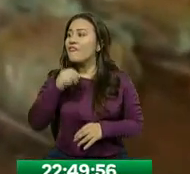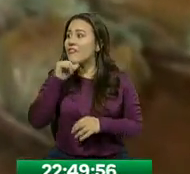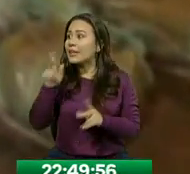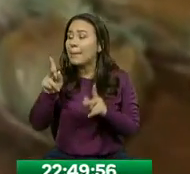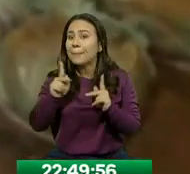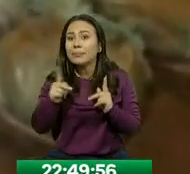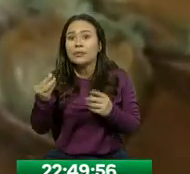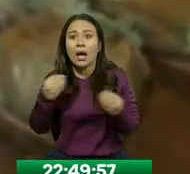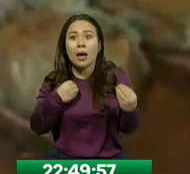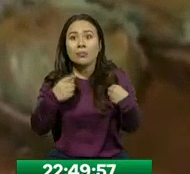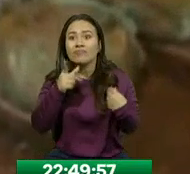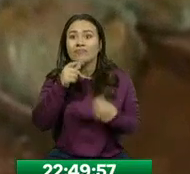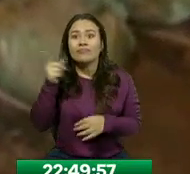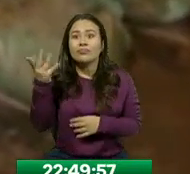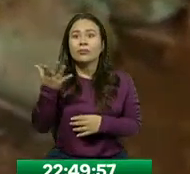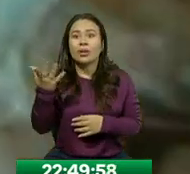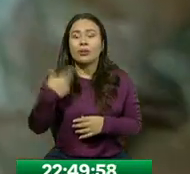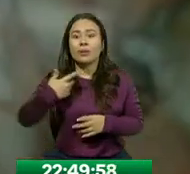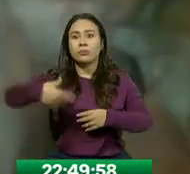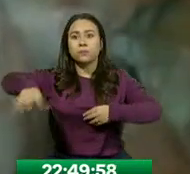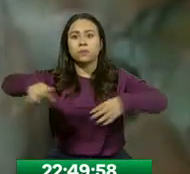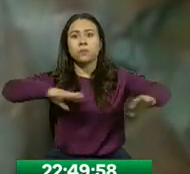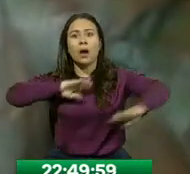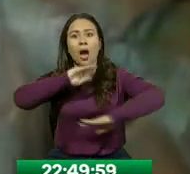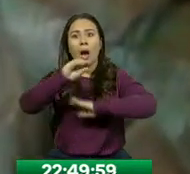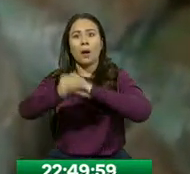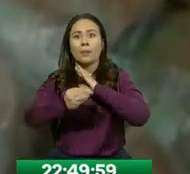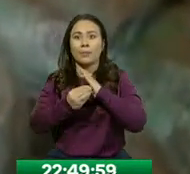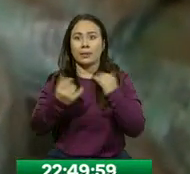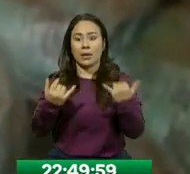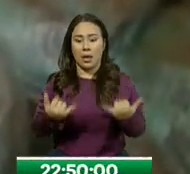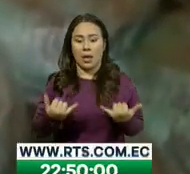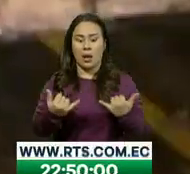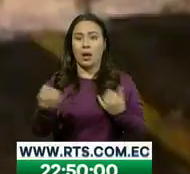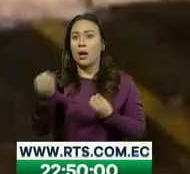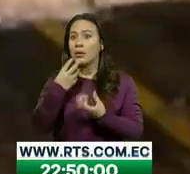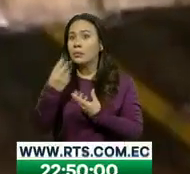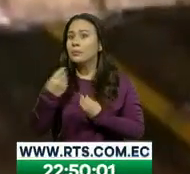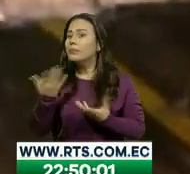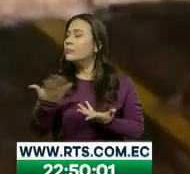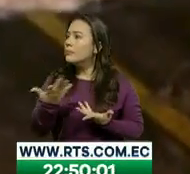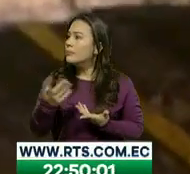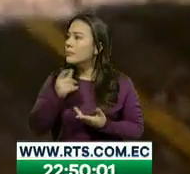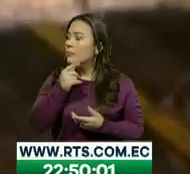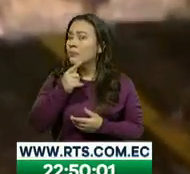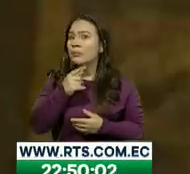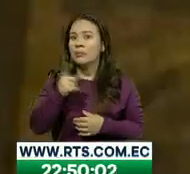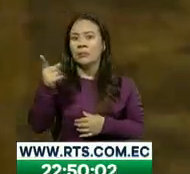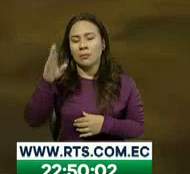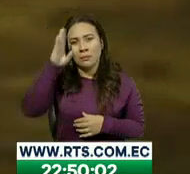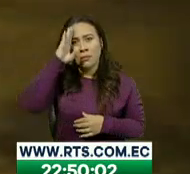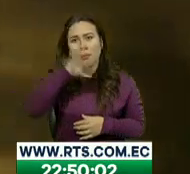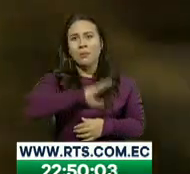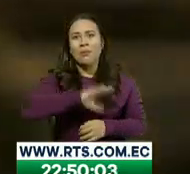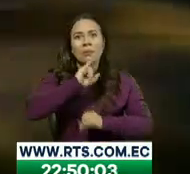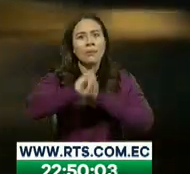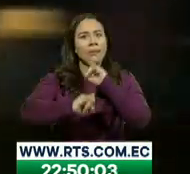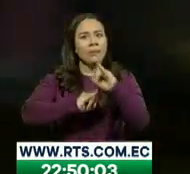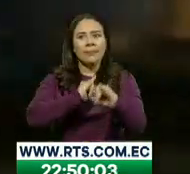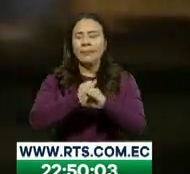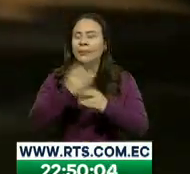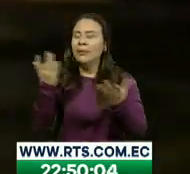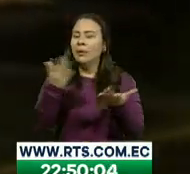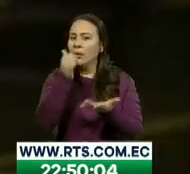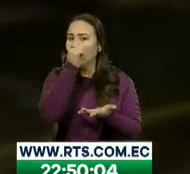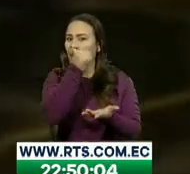la novedad es que dicha actividad ilegal se ha incrementado. En esta ocasión la información fue entregada por agentes de la DGI. Sabían que desde la provincia